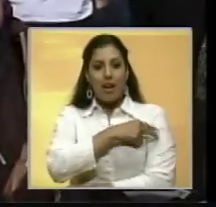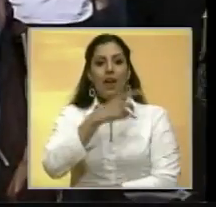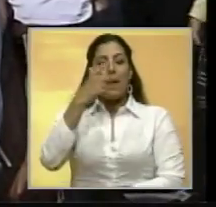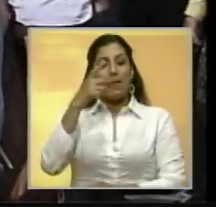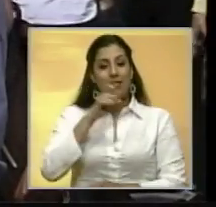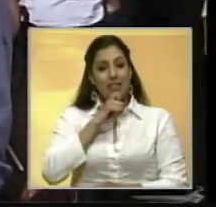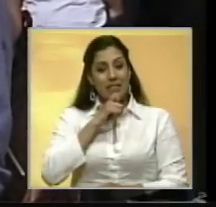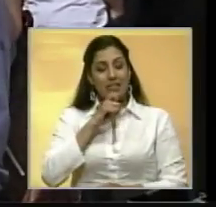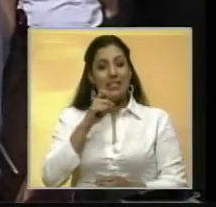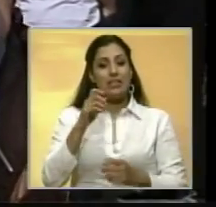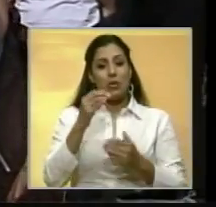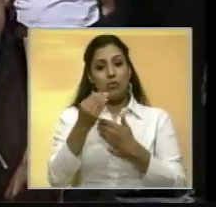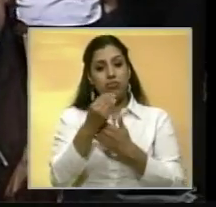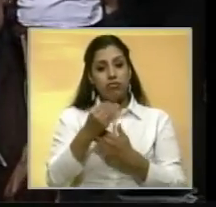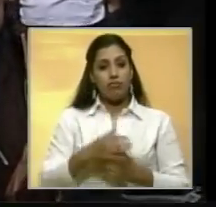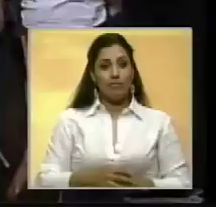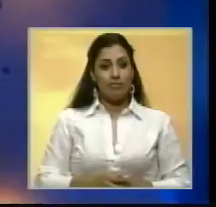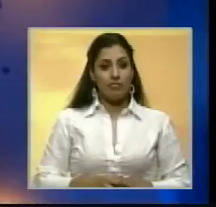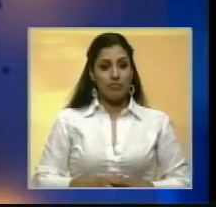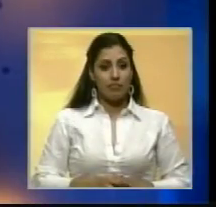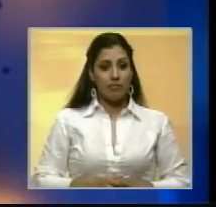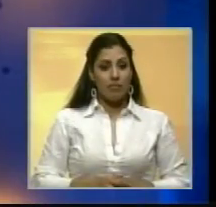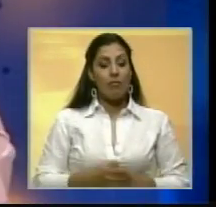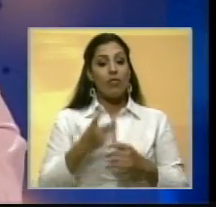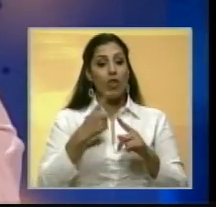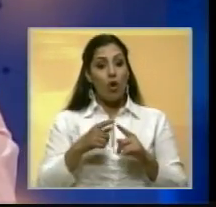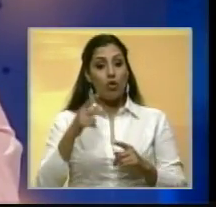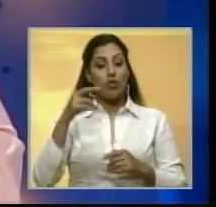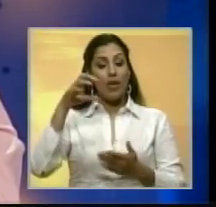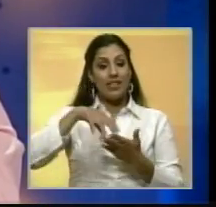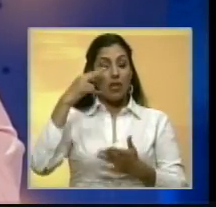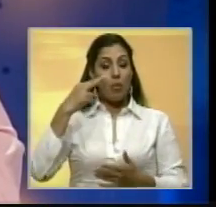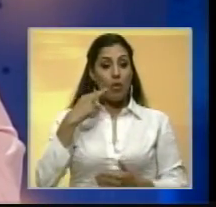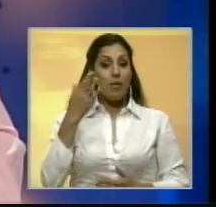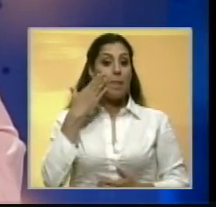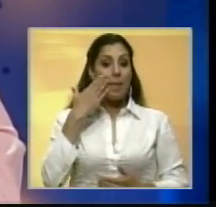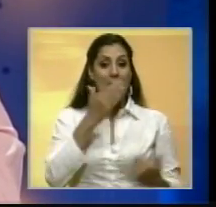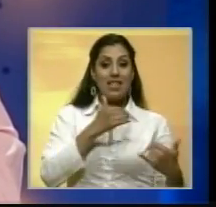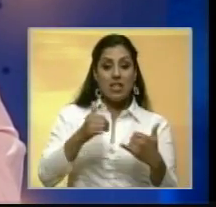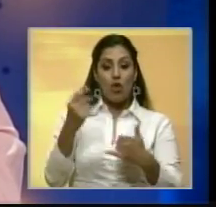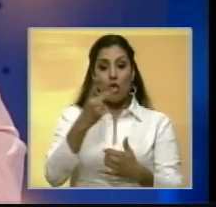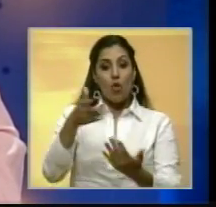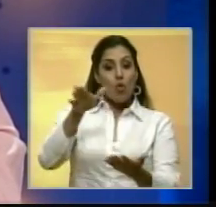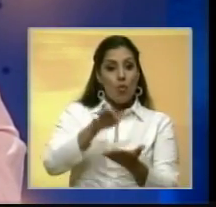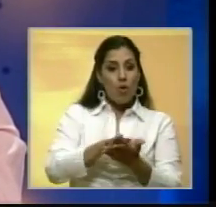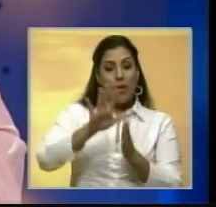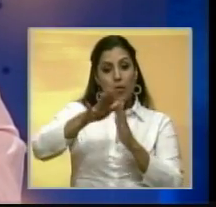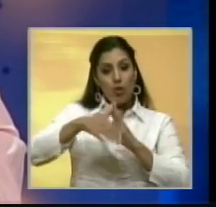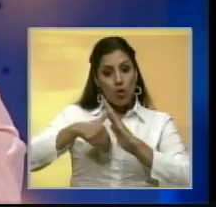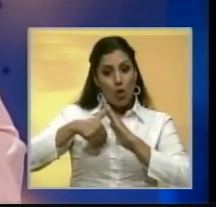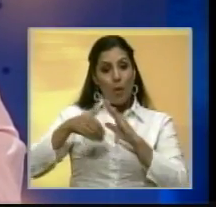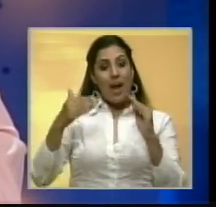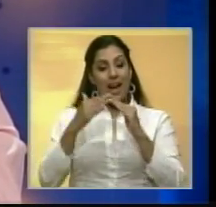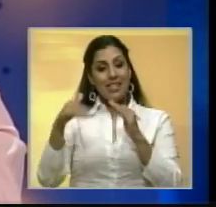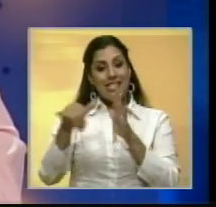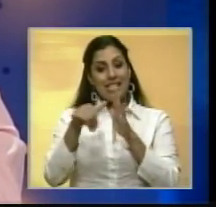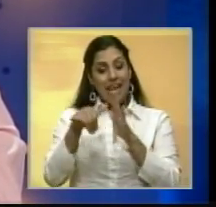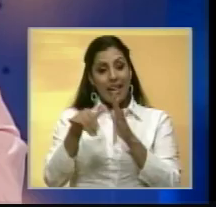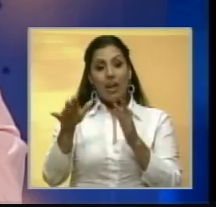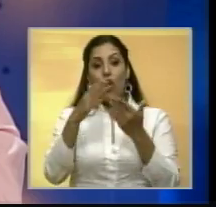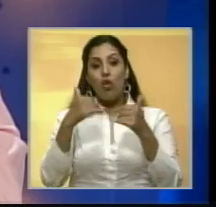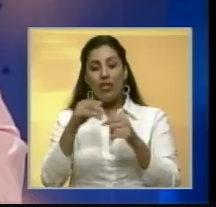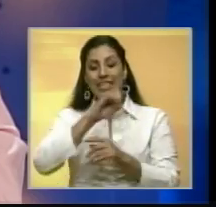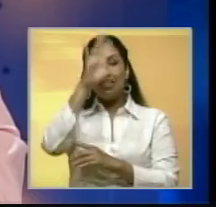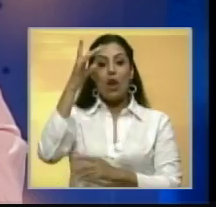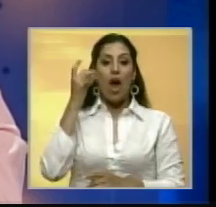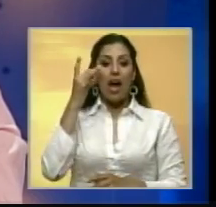su pronóstico es reservado. En Bolívar, una madre y su hijo murieron tras un robo en su vivienda ubicada en la urbanización